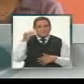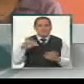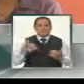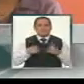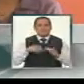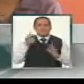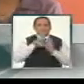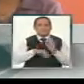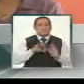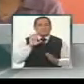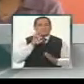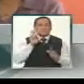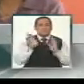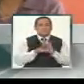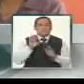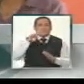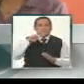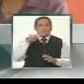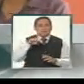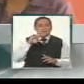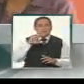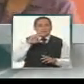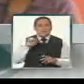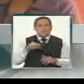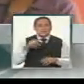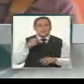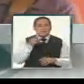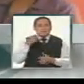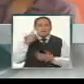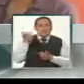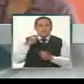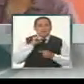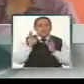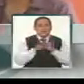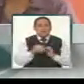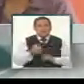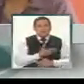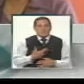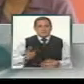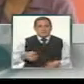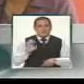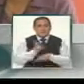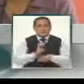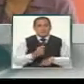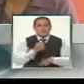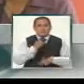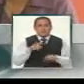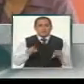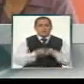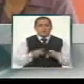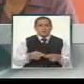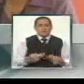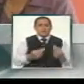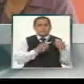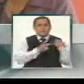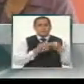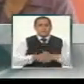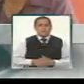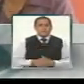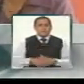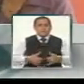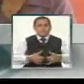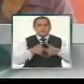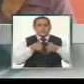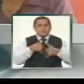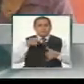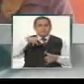programa exitoso que es Manuela Espejo. El vicepresidente de Ecuador inclusive está como nominado a un premio